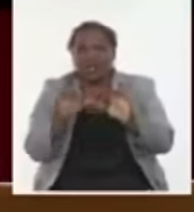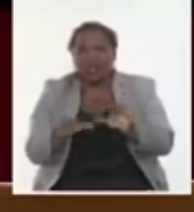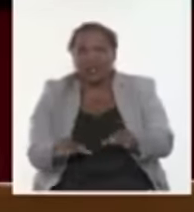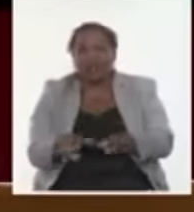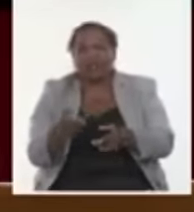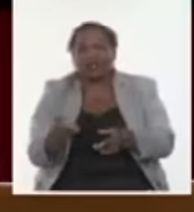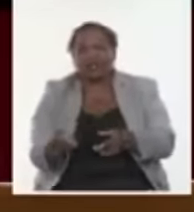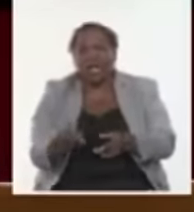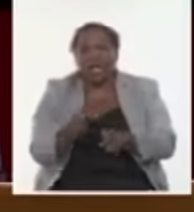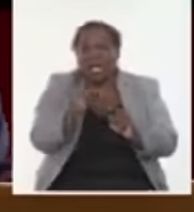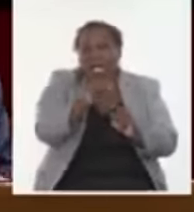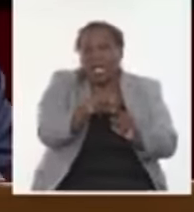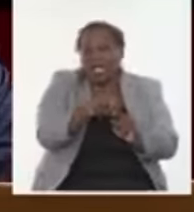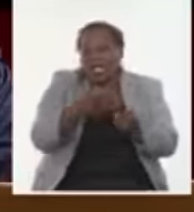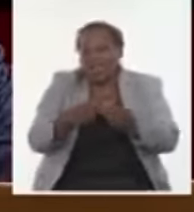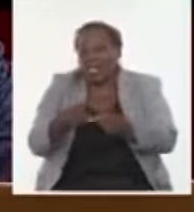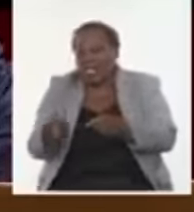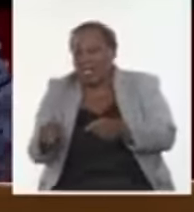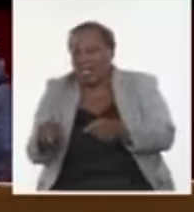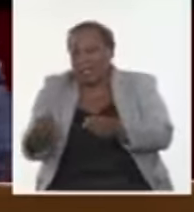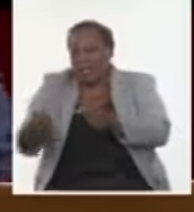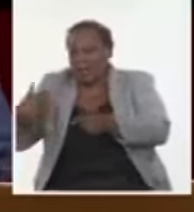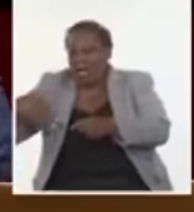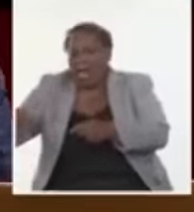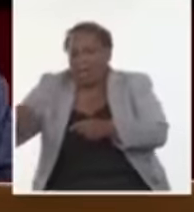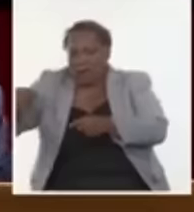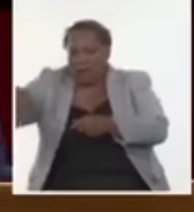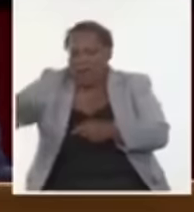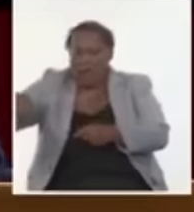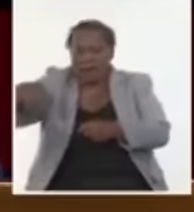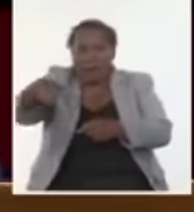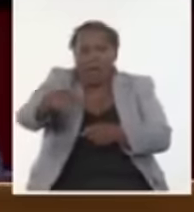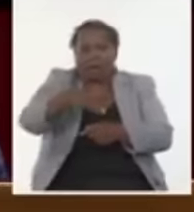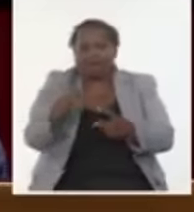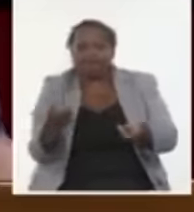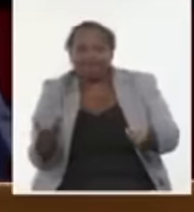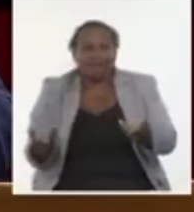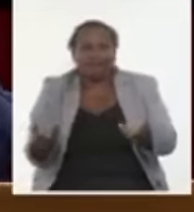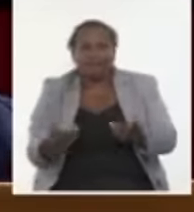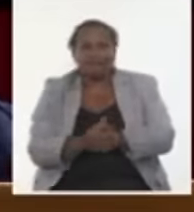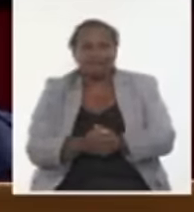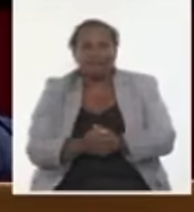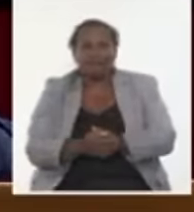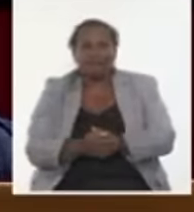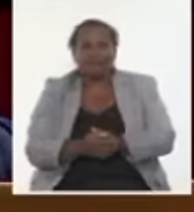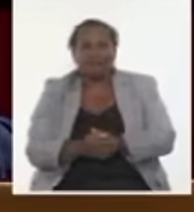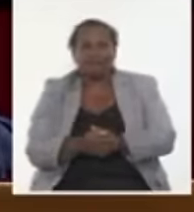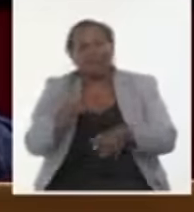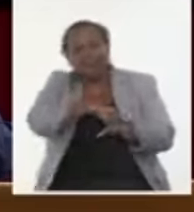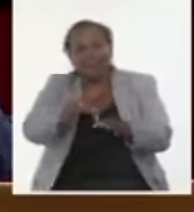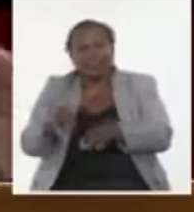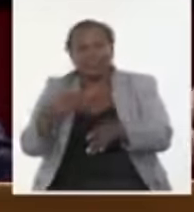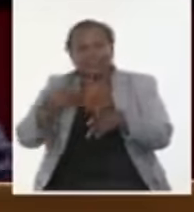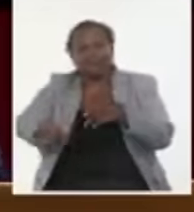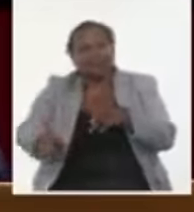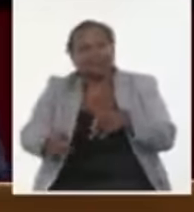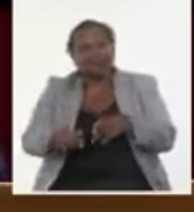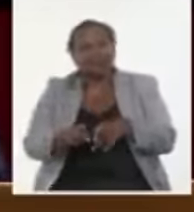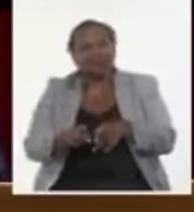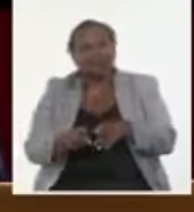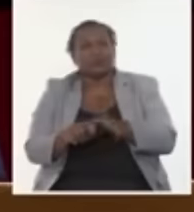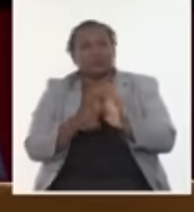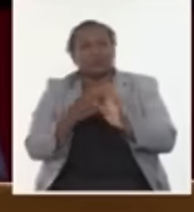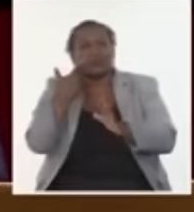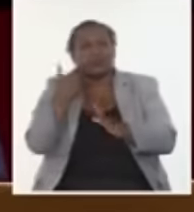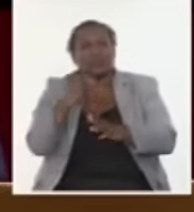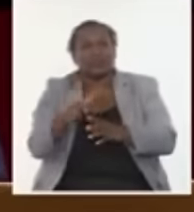intermediarios que son los que realmente están encareciendo esas producciones. Ahora, un asunto vital para estimular la